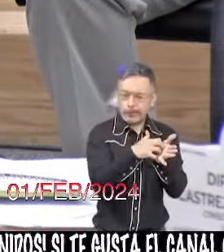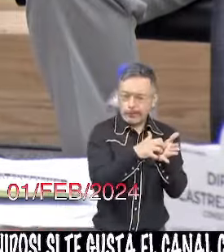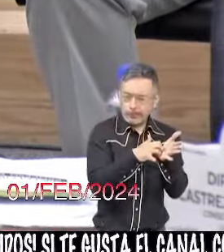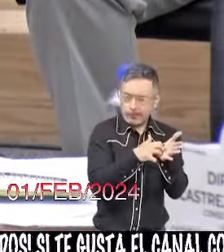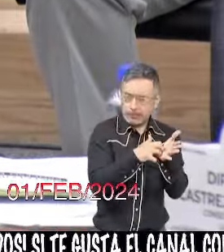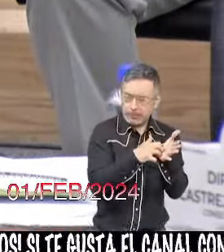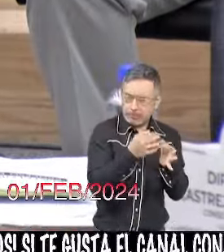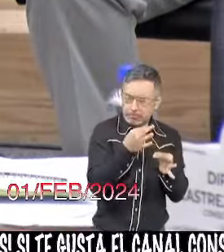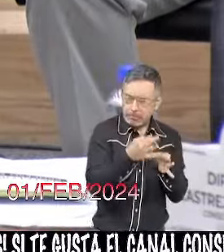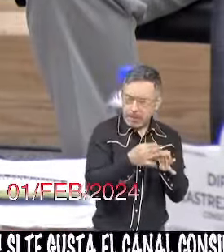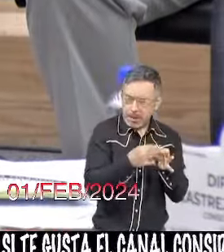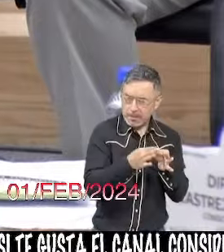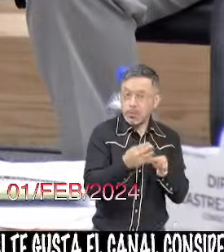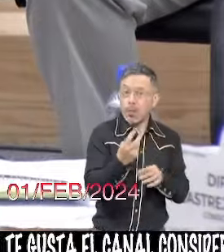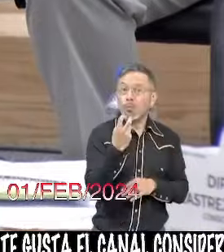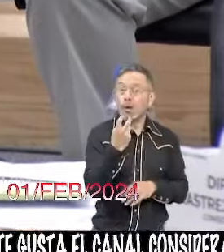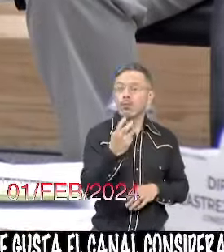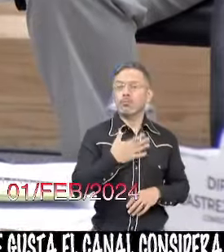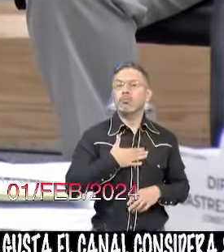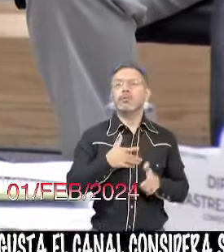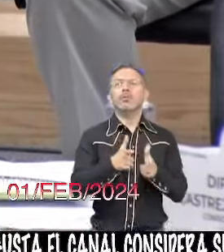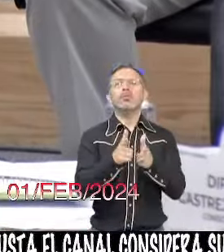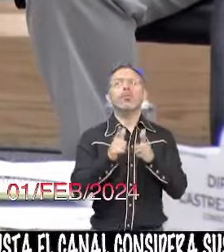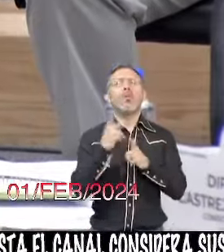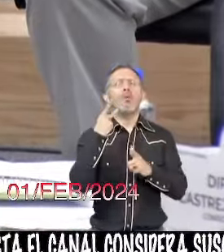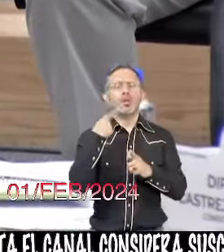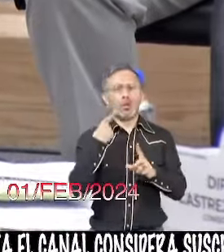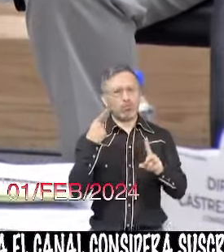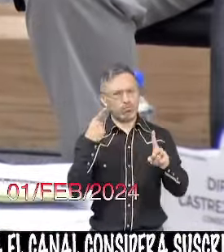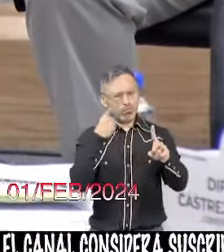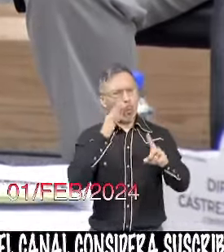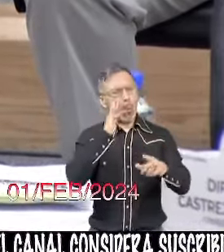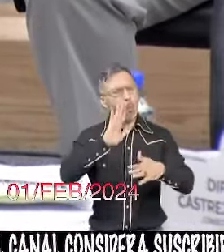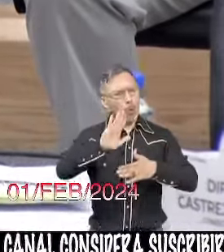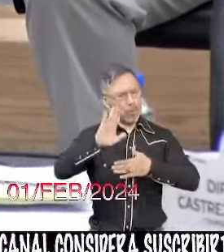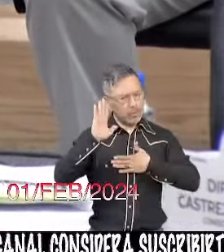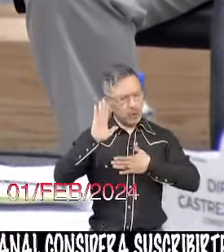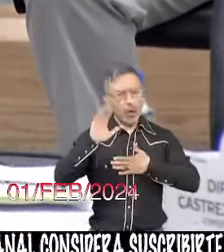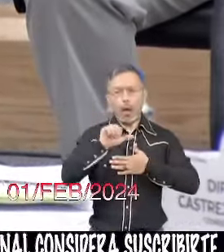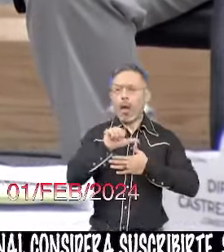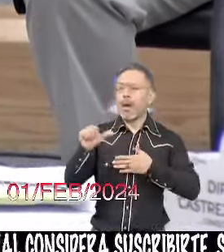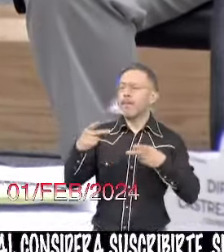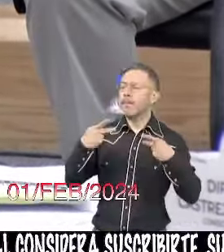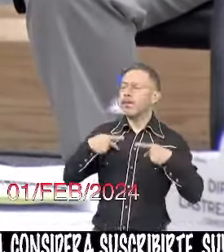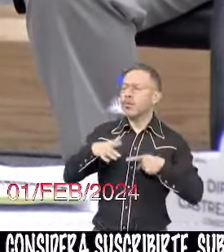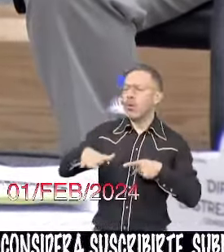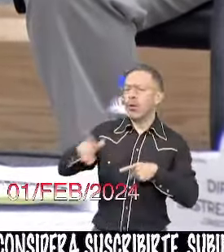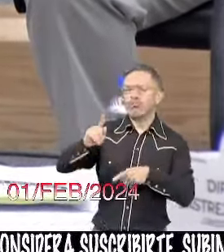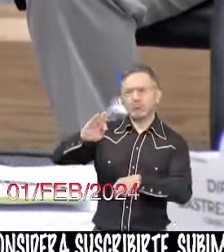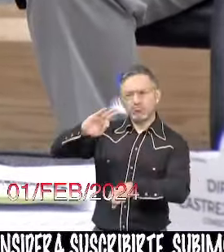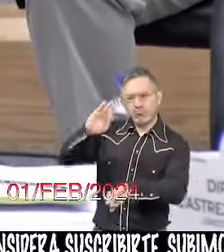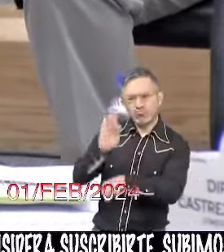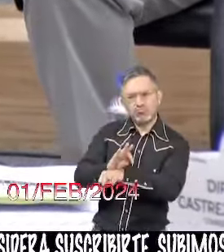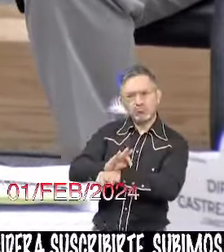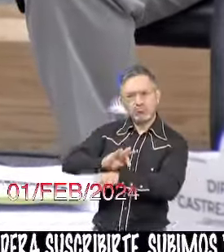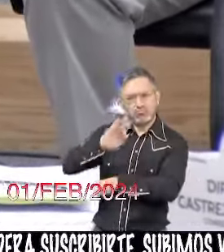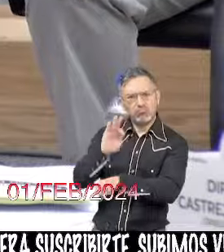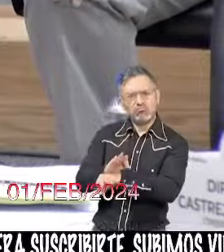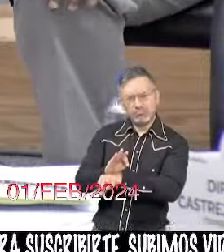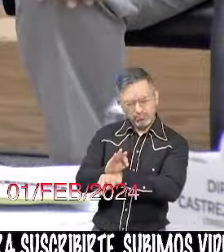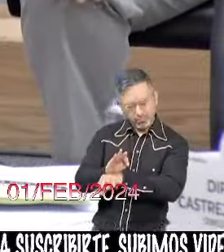está comprometido con las causas sociales y esta plataforma electoral, sin ninguna